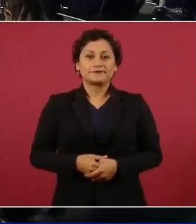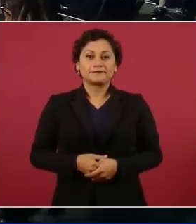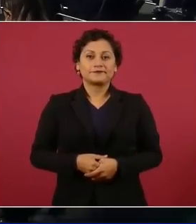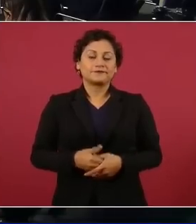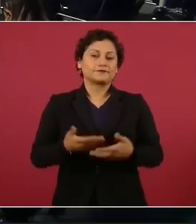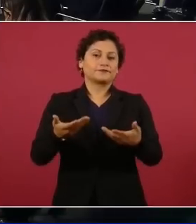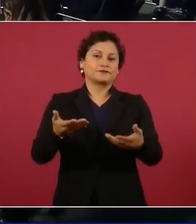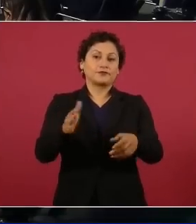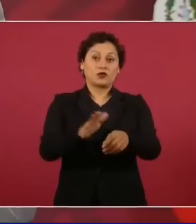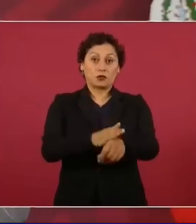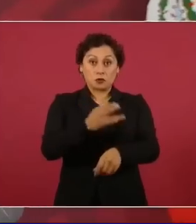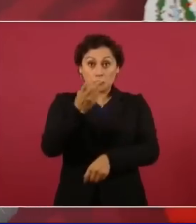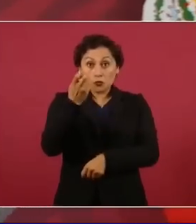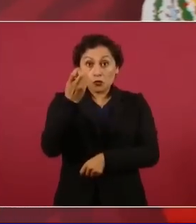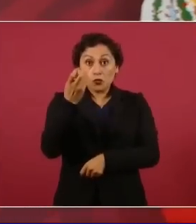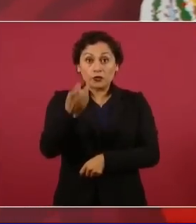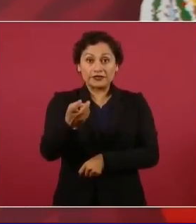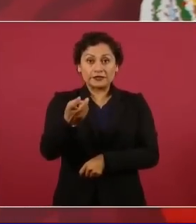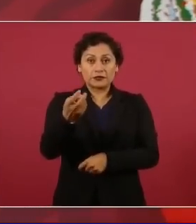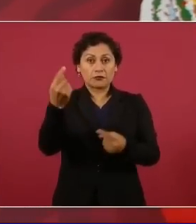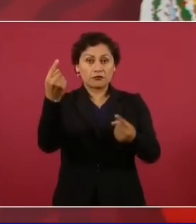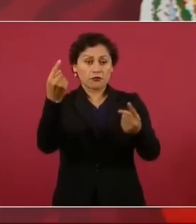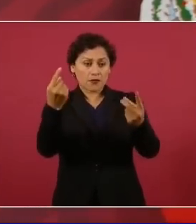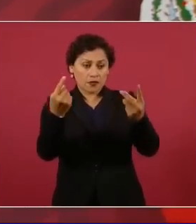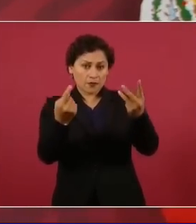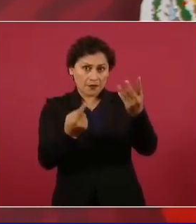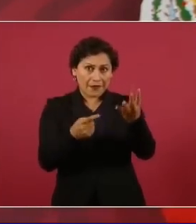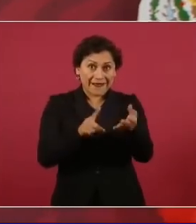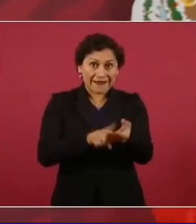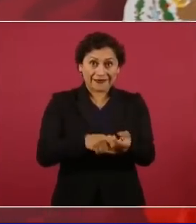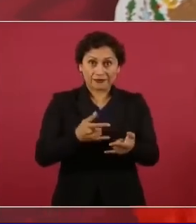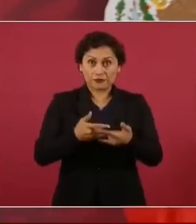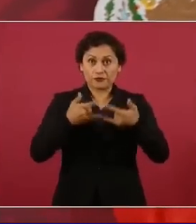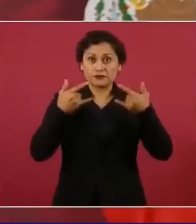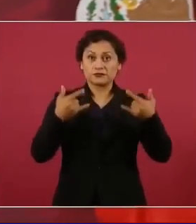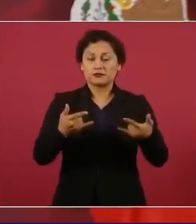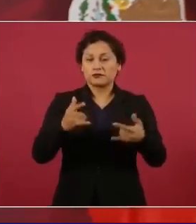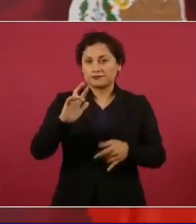es importante recordar todo esto, ¿no? Ahora,